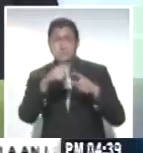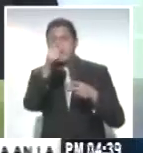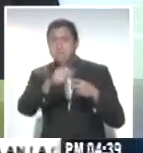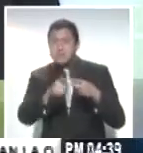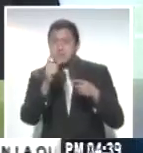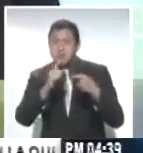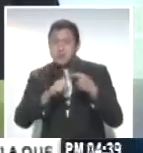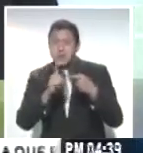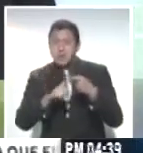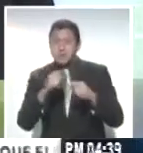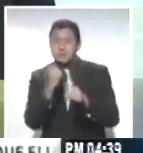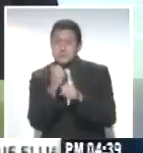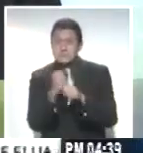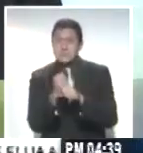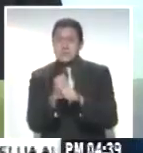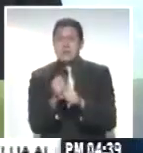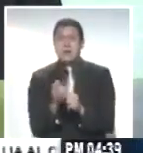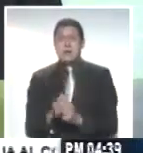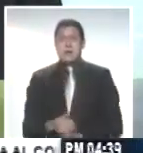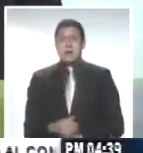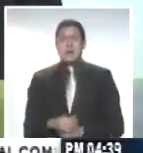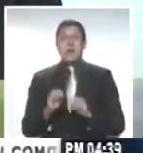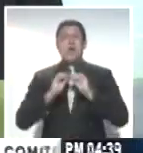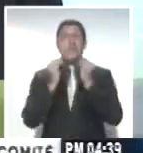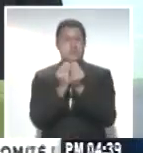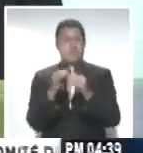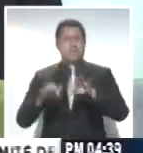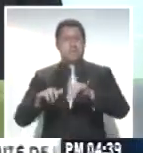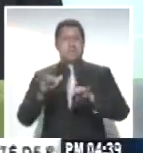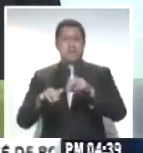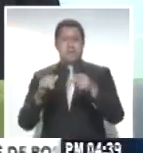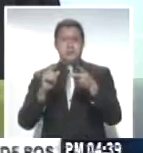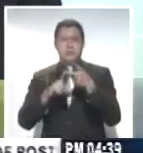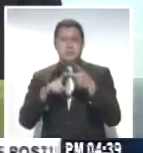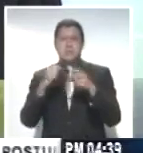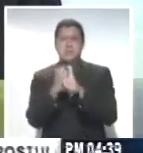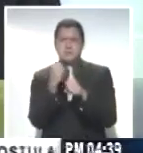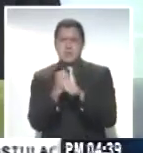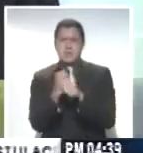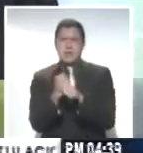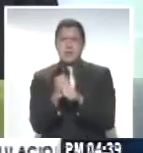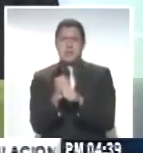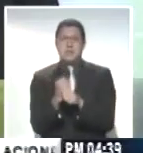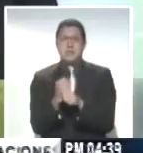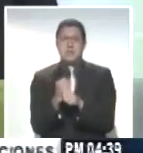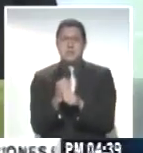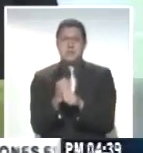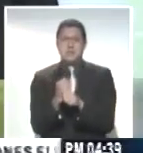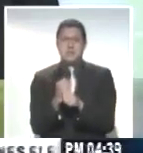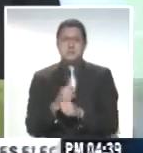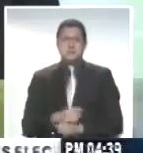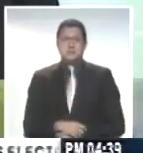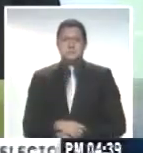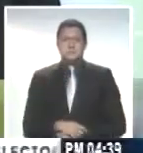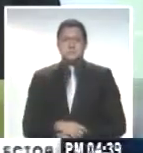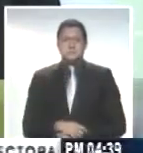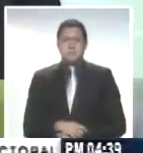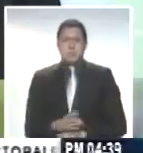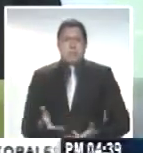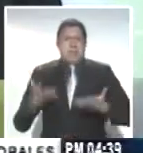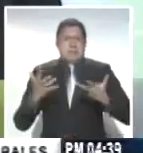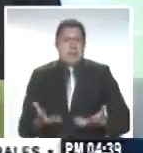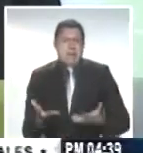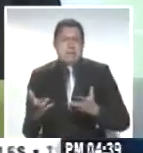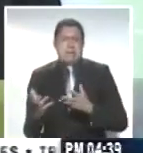personas que trabajan en la parte de oficina, tenemos los trabajadores que trabajan con cargas